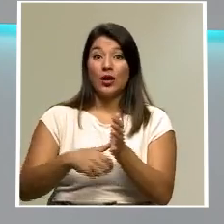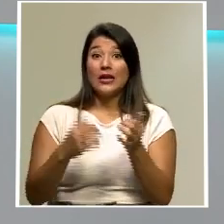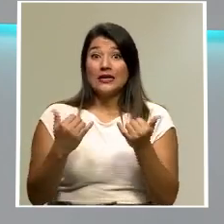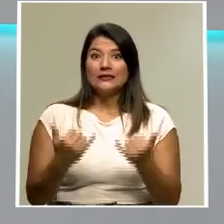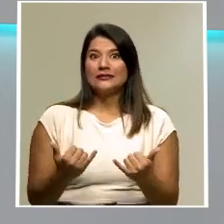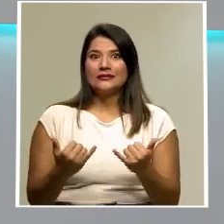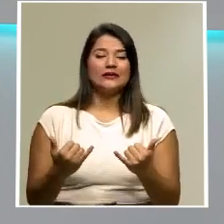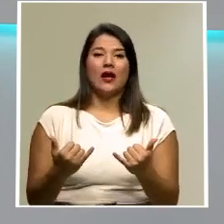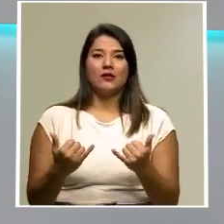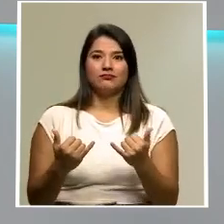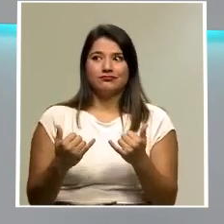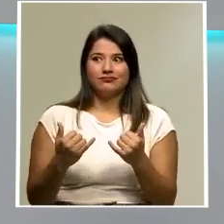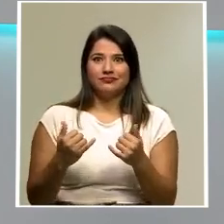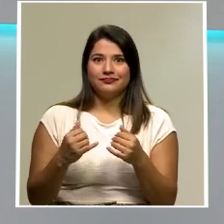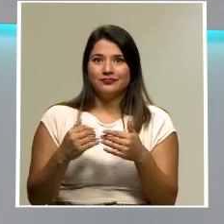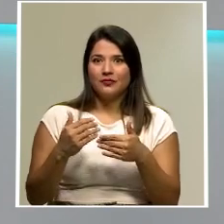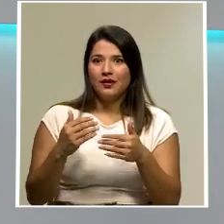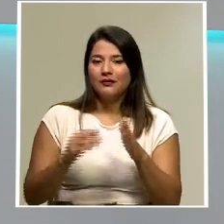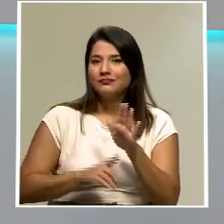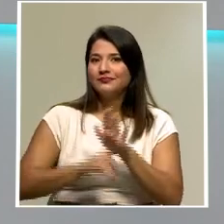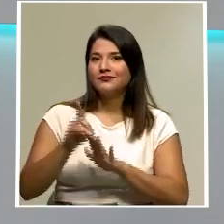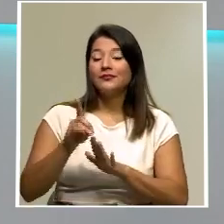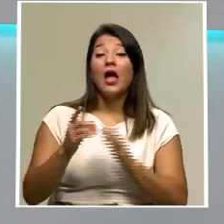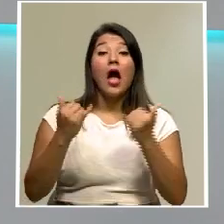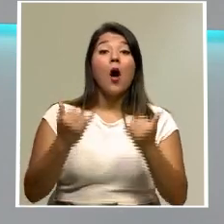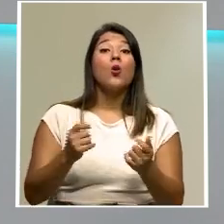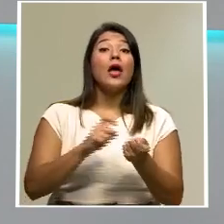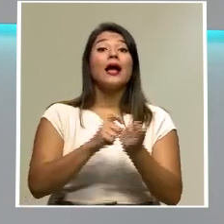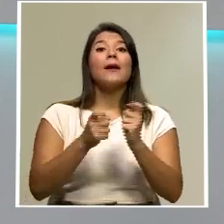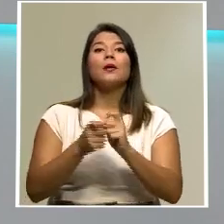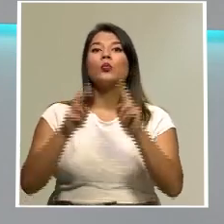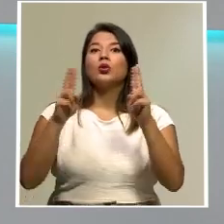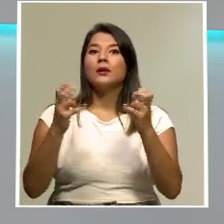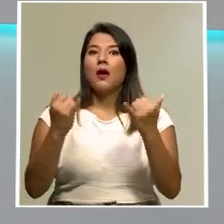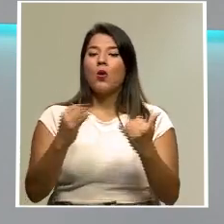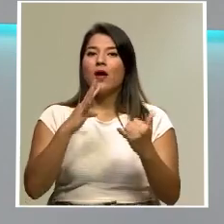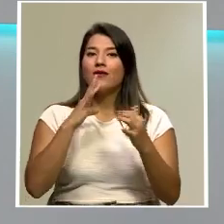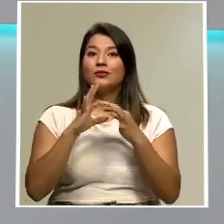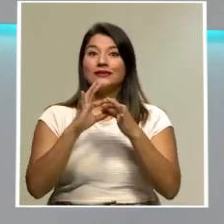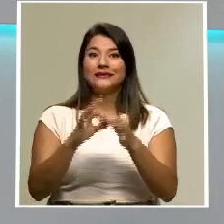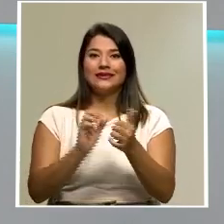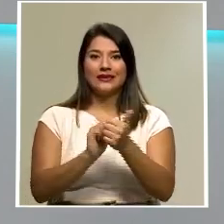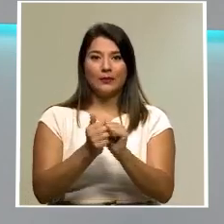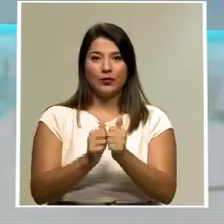es inexorable. Cambiamos de tema y nos vamos a los deportes.